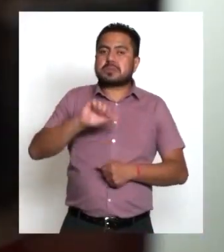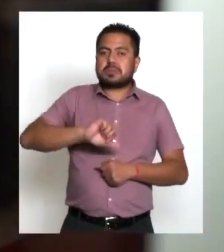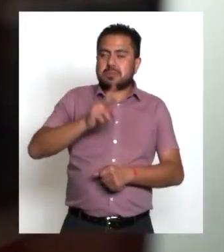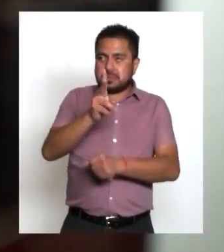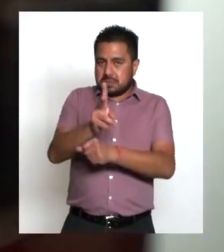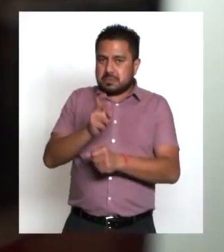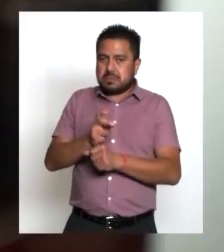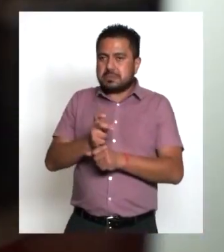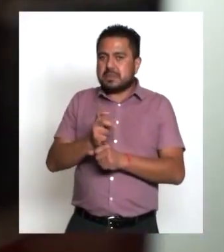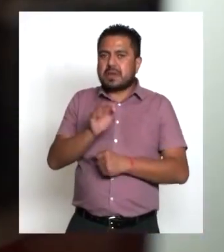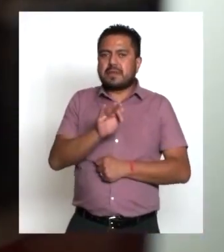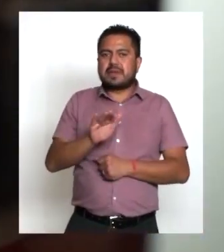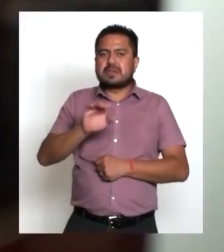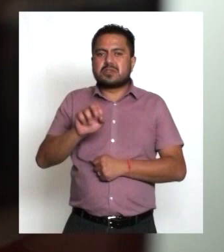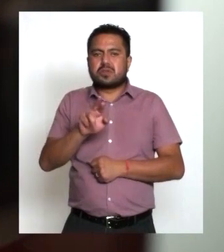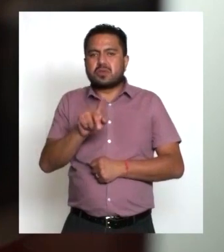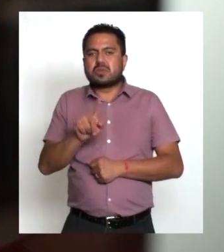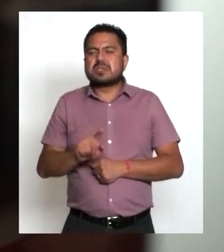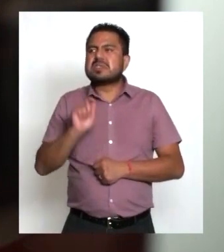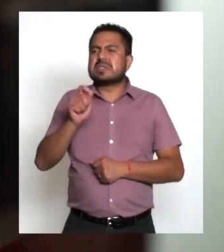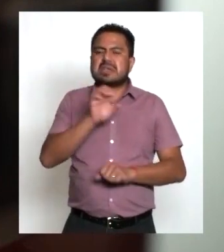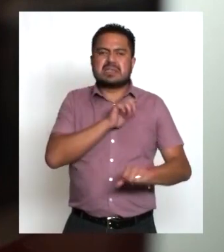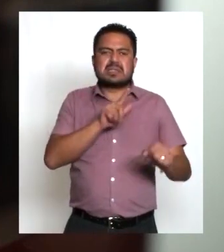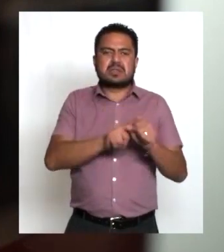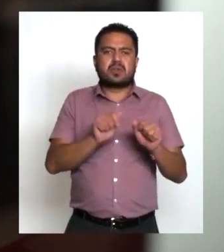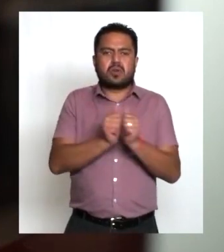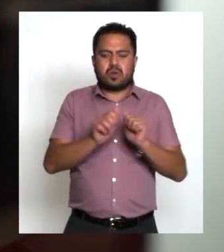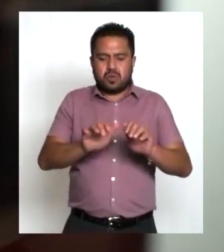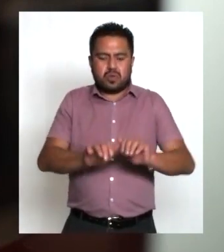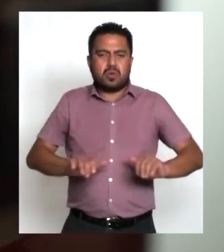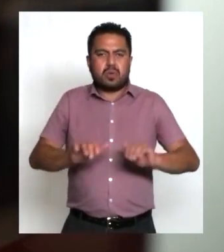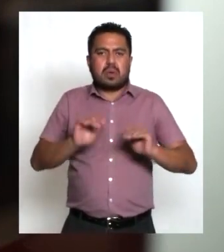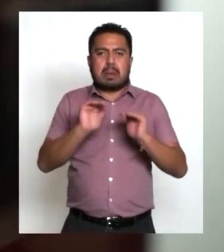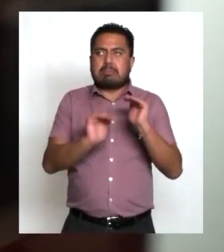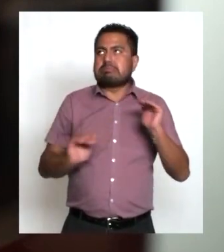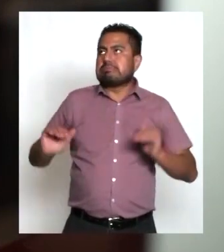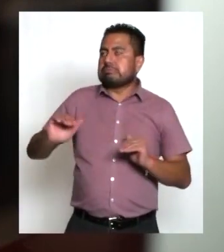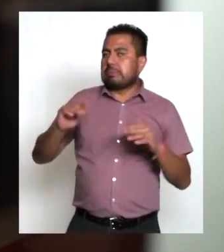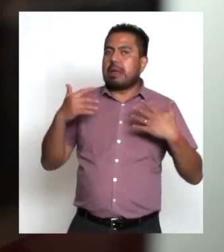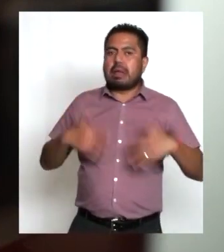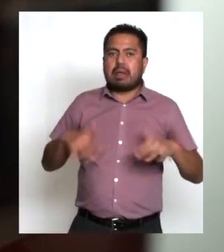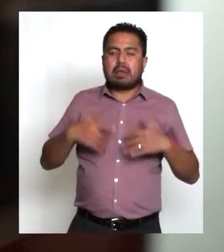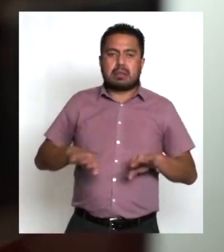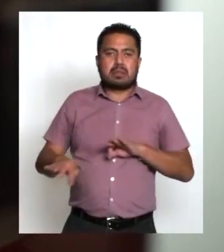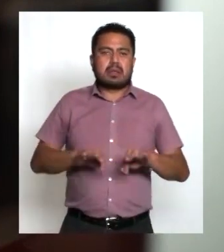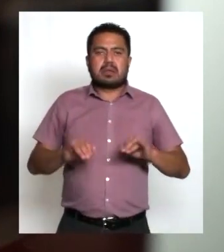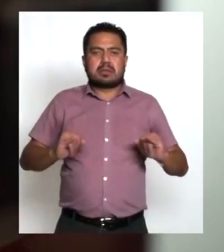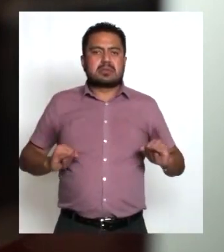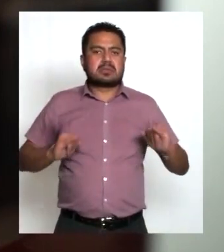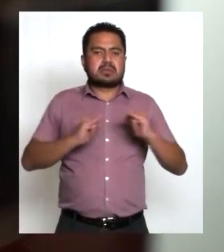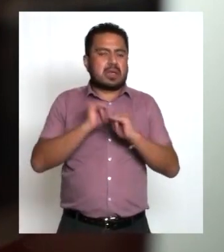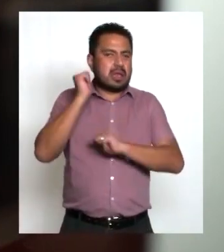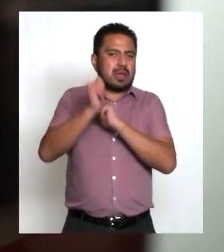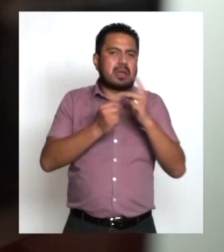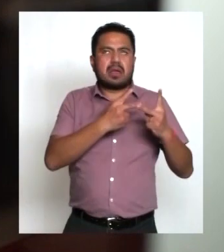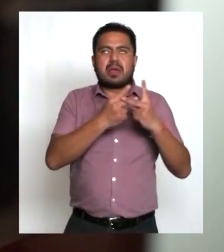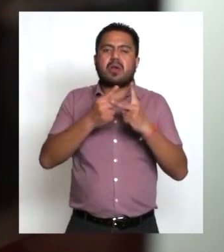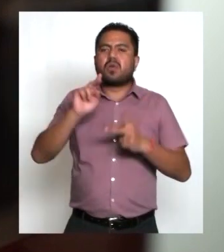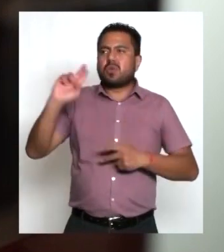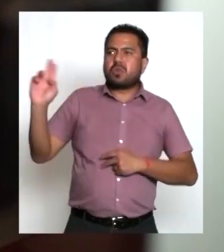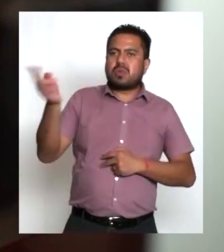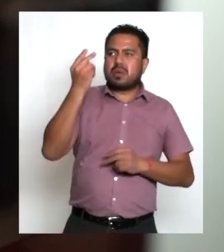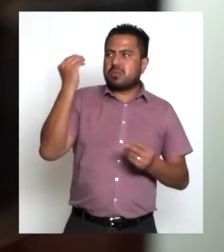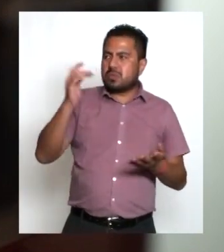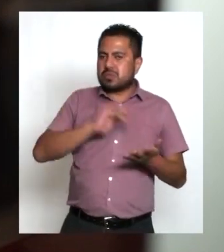El día de hoy tenemos como invitado a Francisco Ruiz, que es especialista en cómputo de alto rendimiento y trabaja en el Instituto de Astronomía